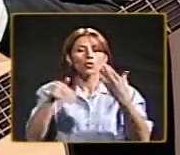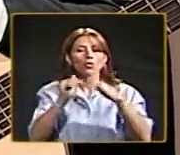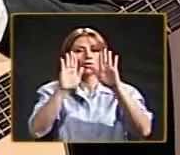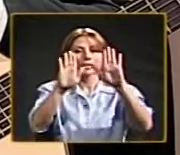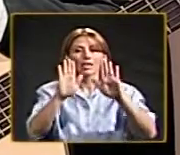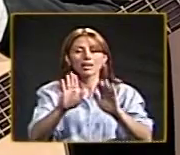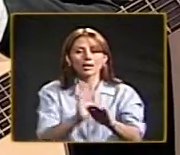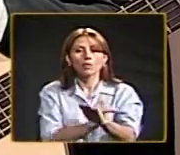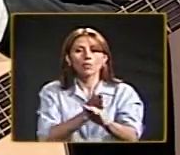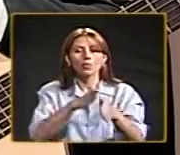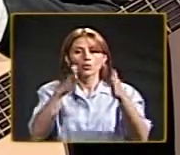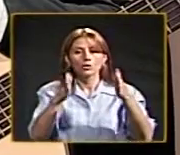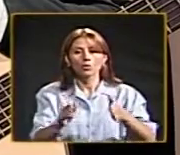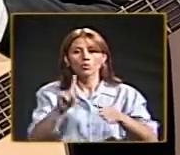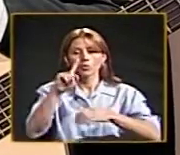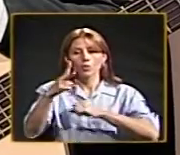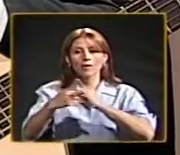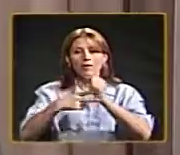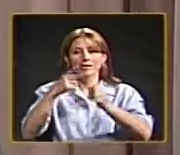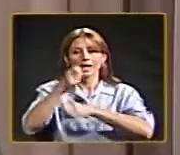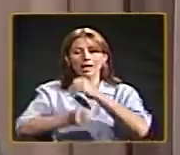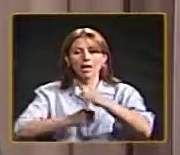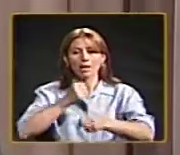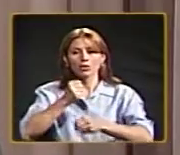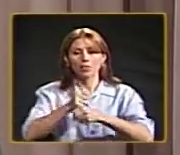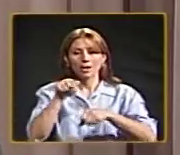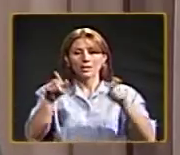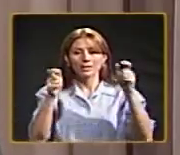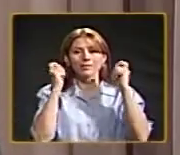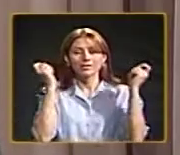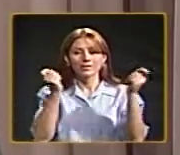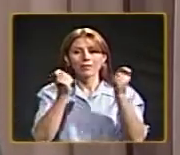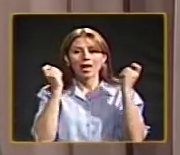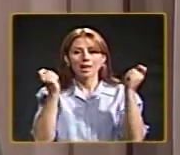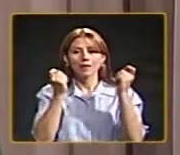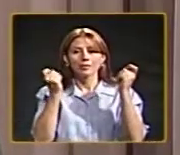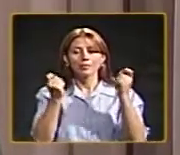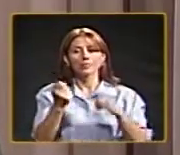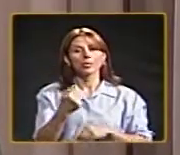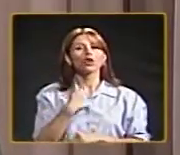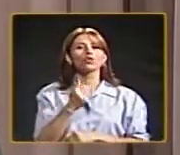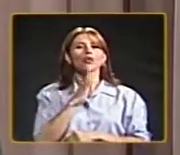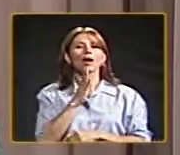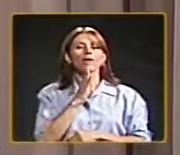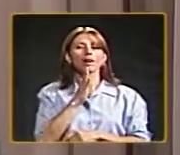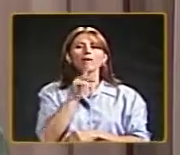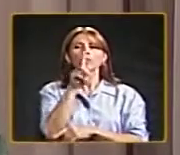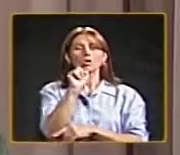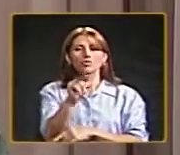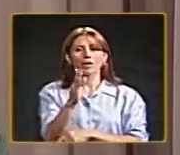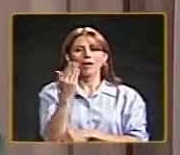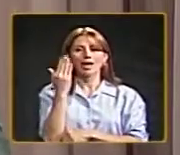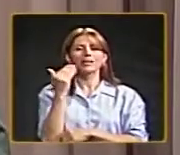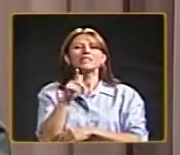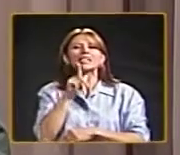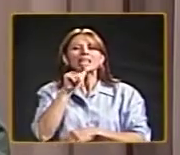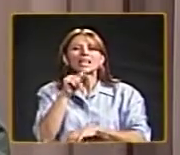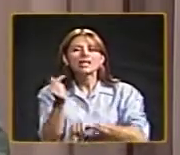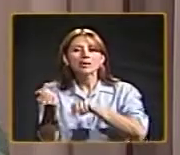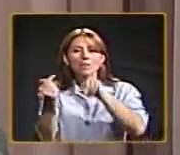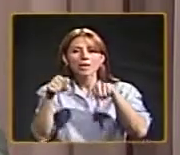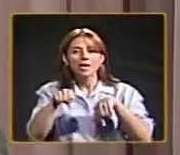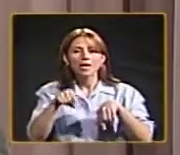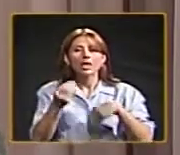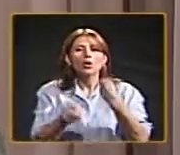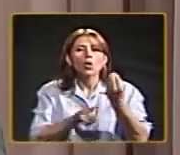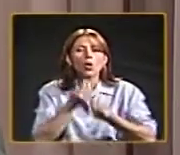por 18 años consecutivos a este festival. Hablaba con Luis de quiénes vienen y cómo va a estar, y